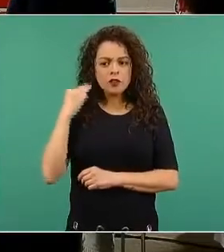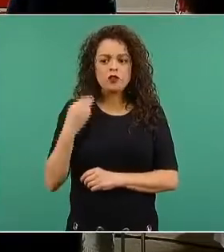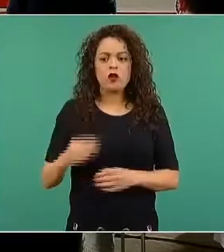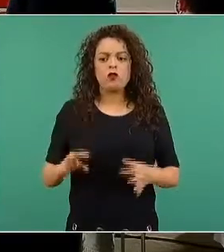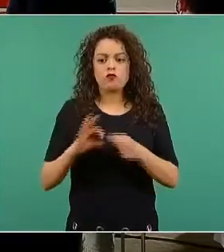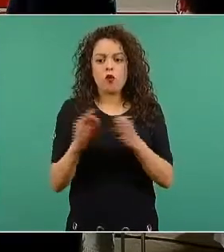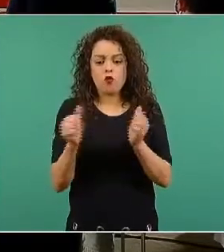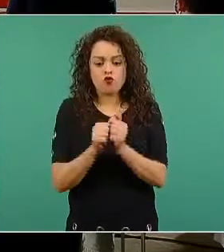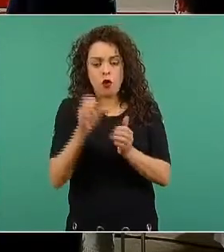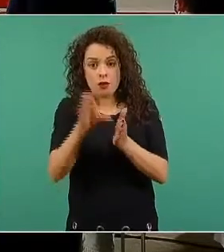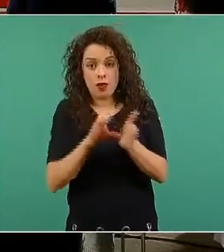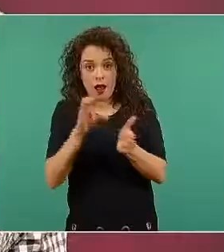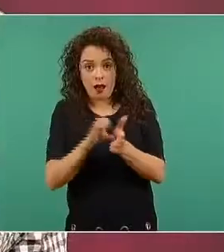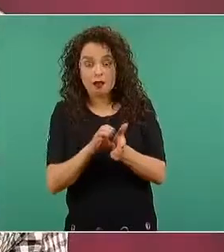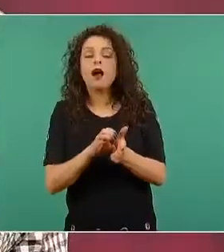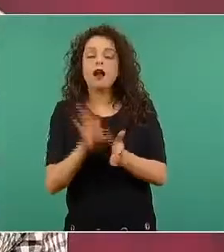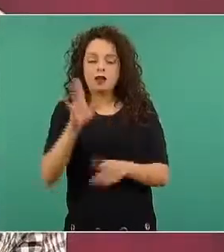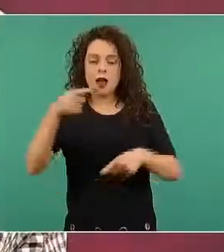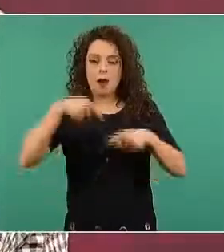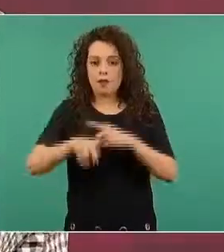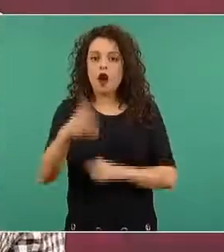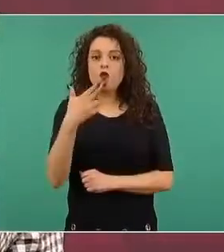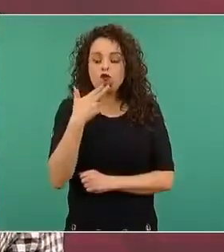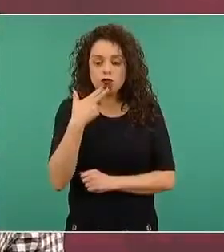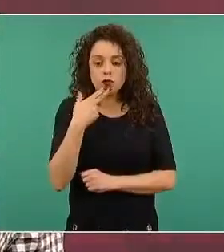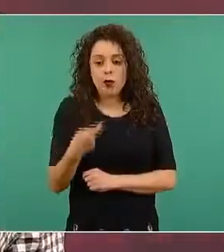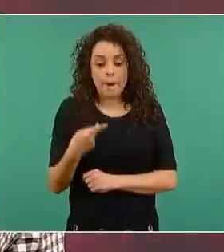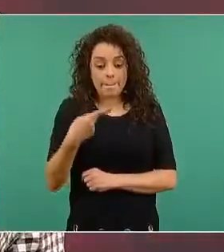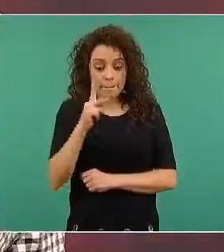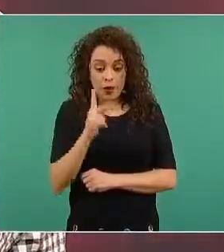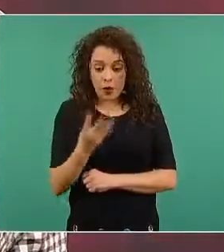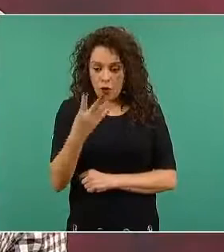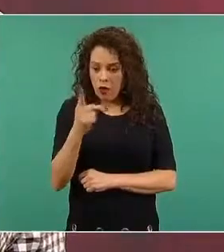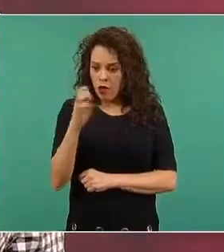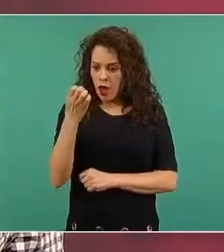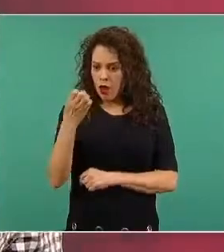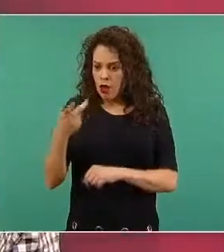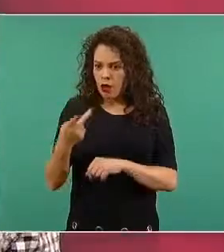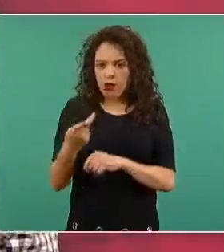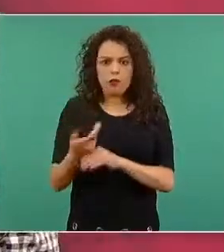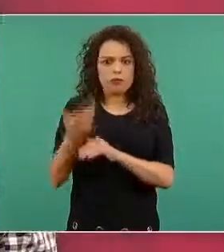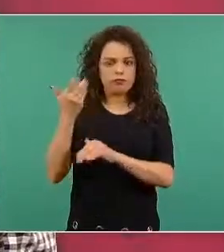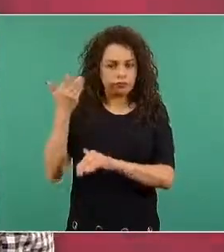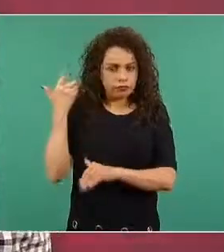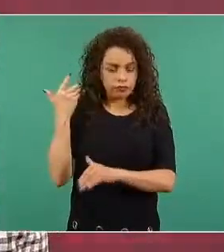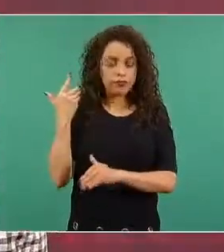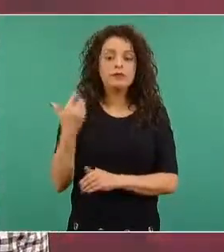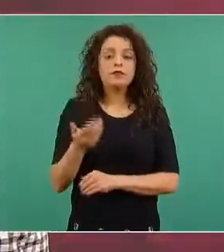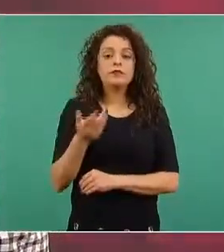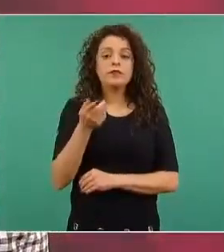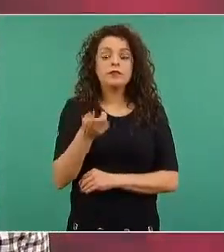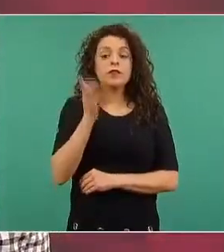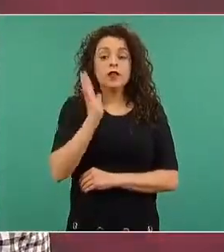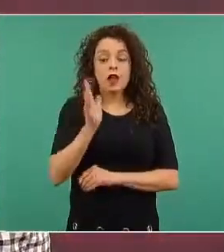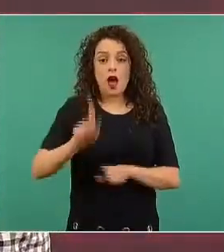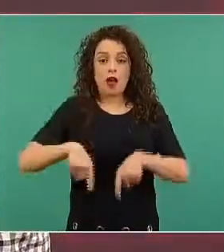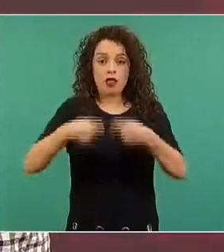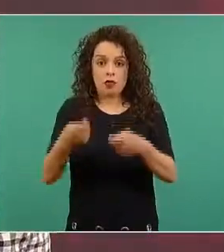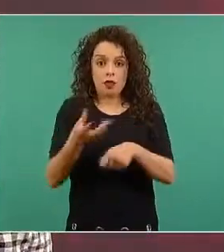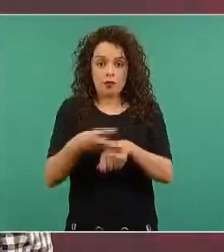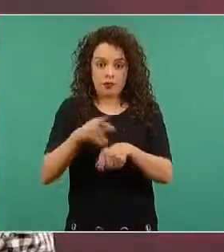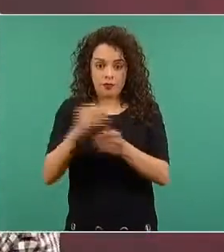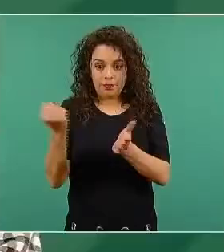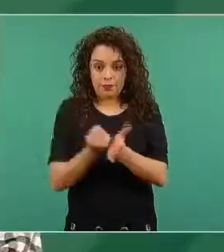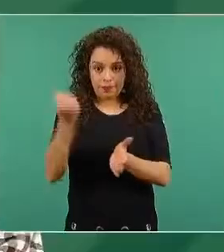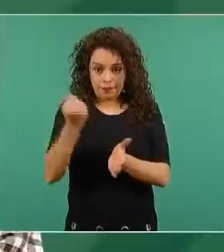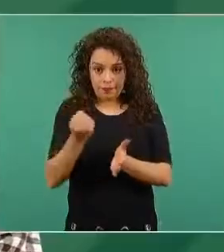será utilizado. Sin embargo, el 4 de enero próximo pasado, se le dio la autorización